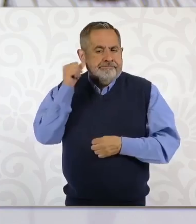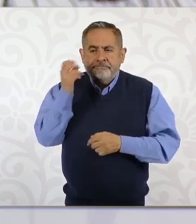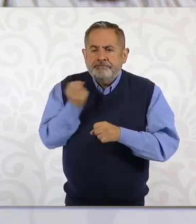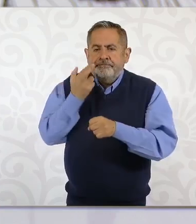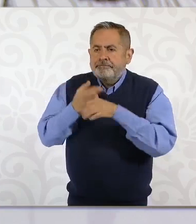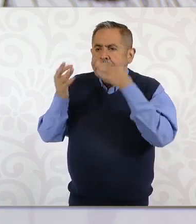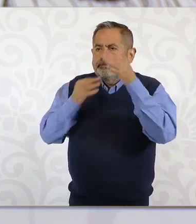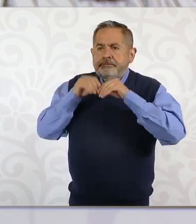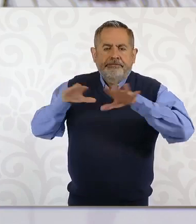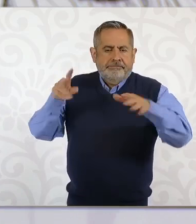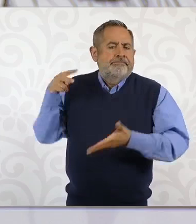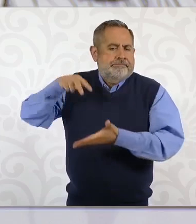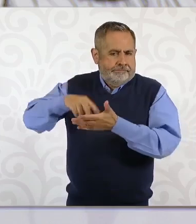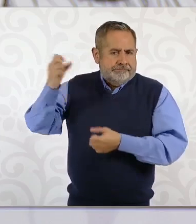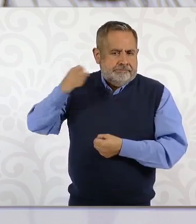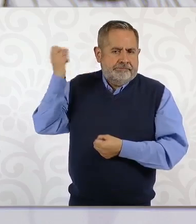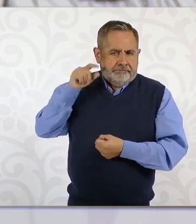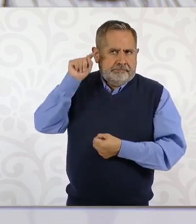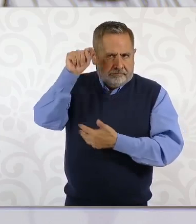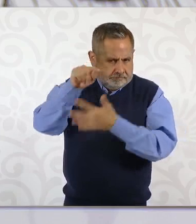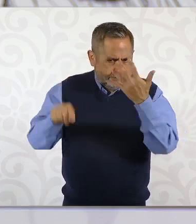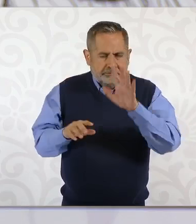secretario mencionó en su participación.